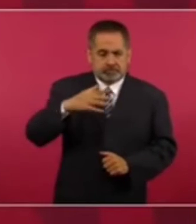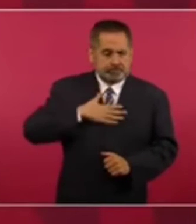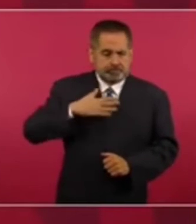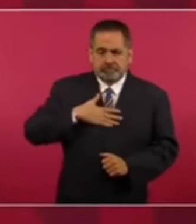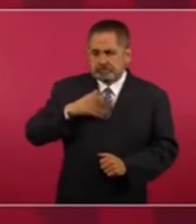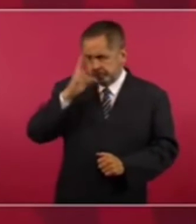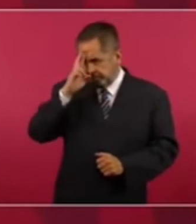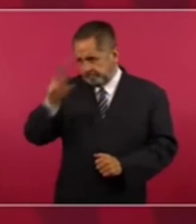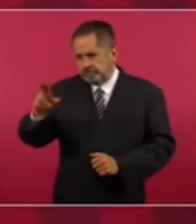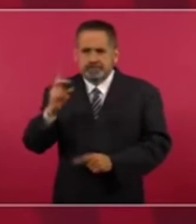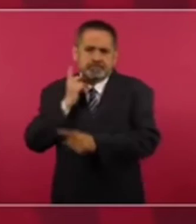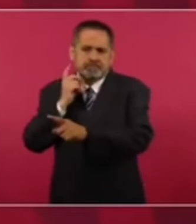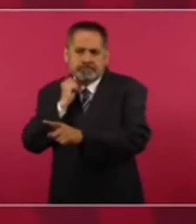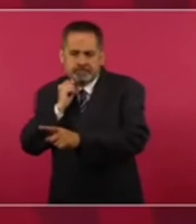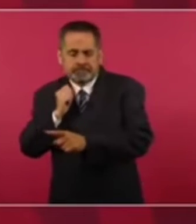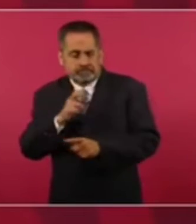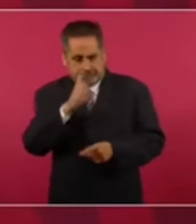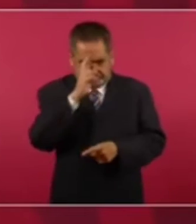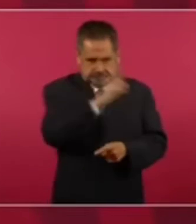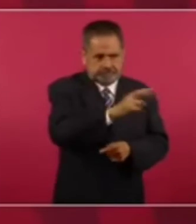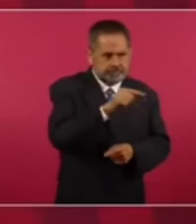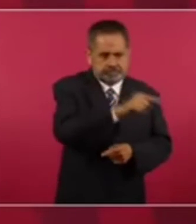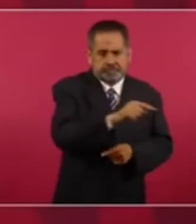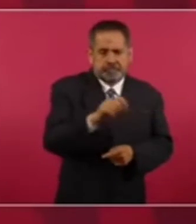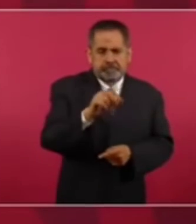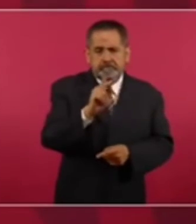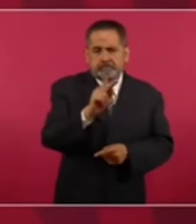poderes y aún